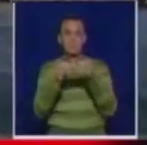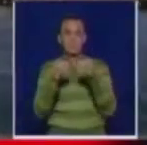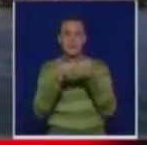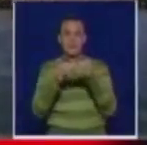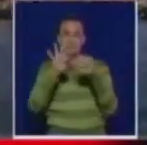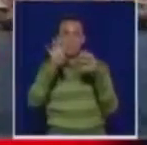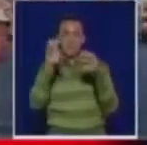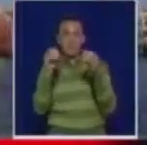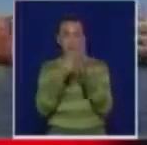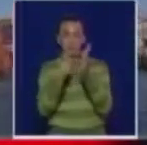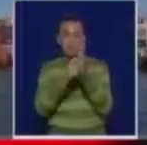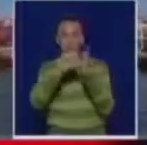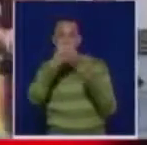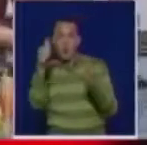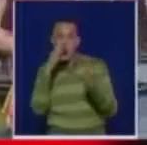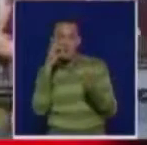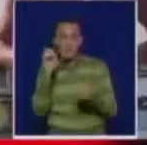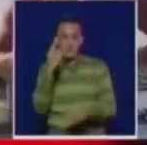Hahn.